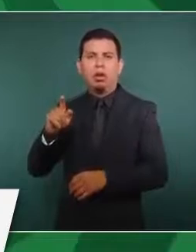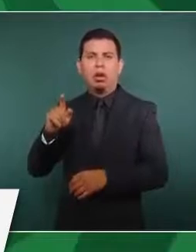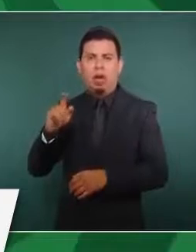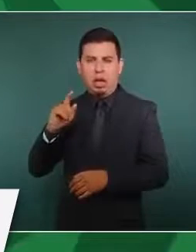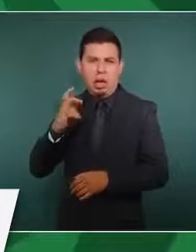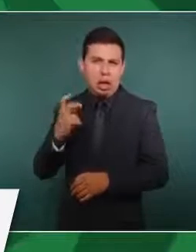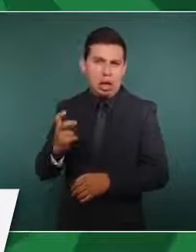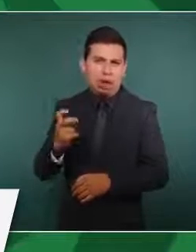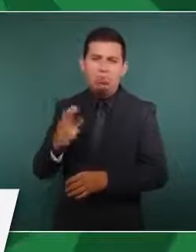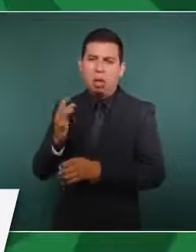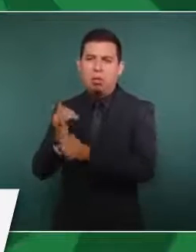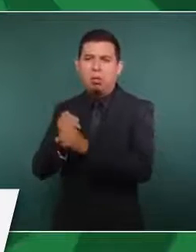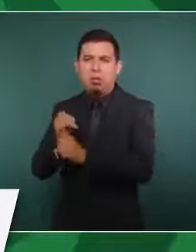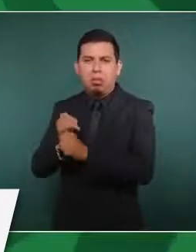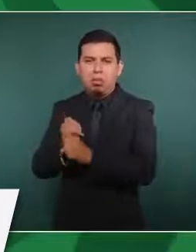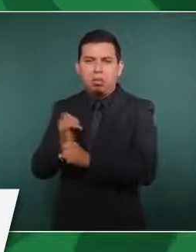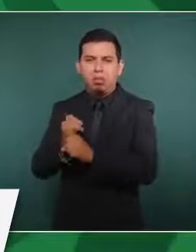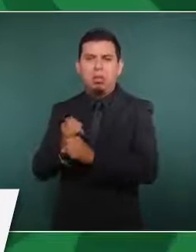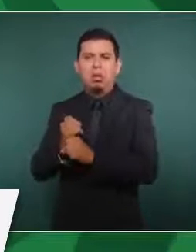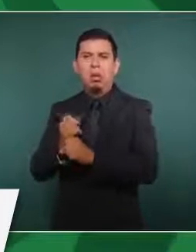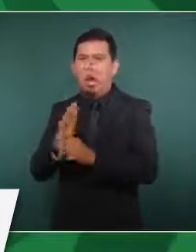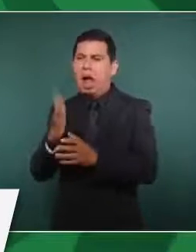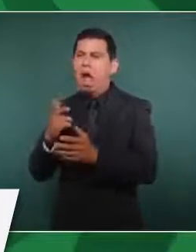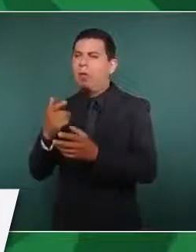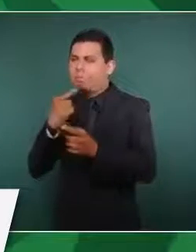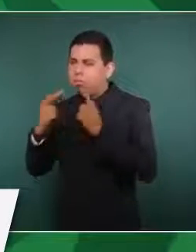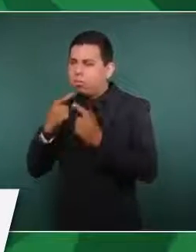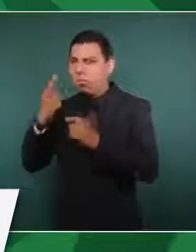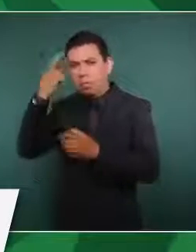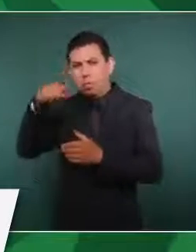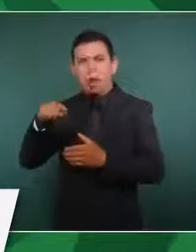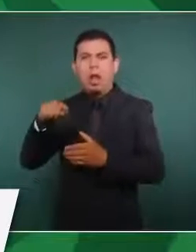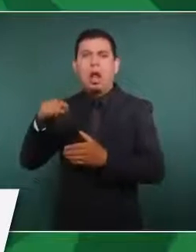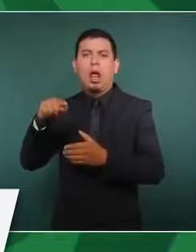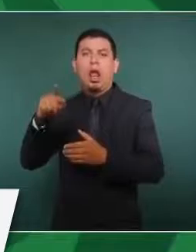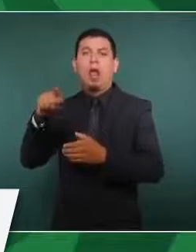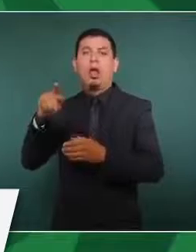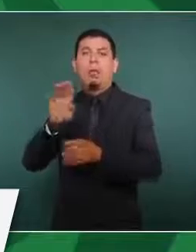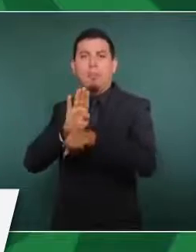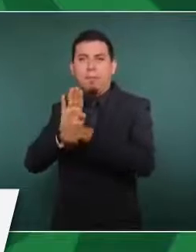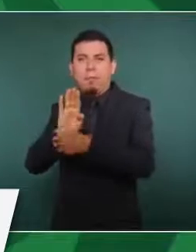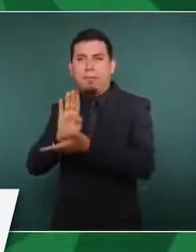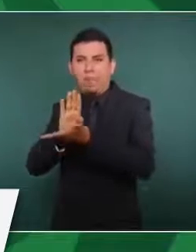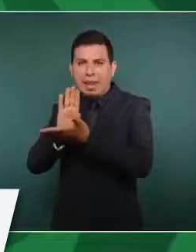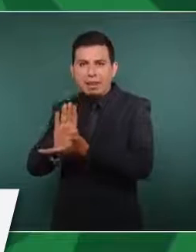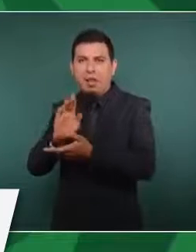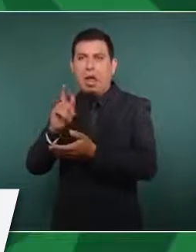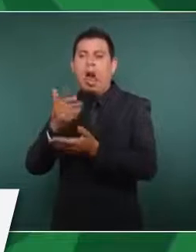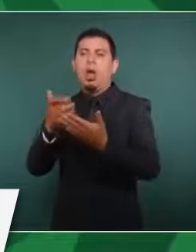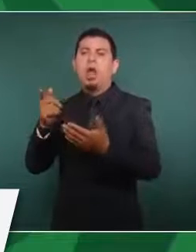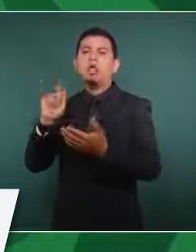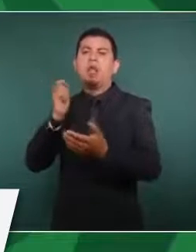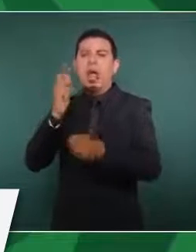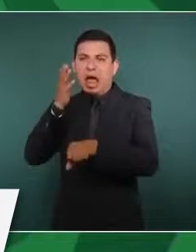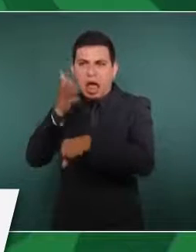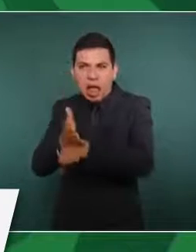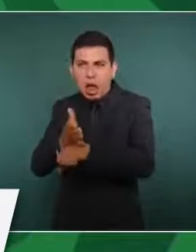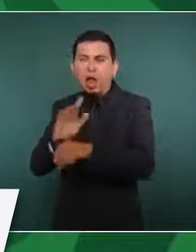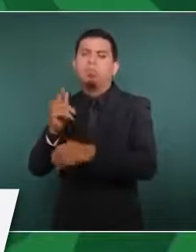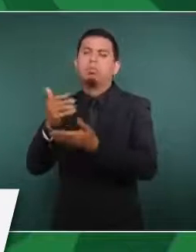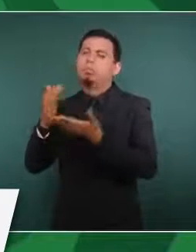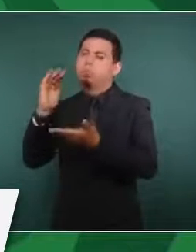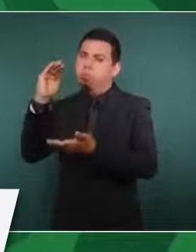para lograr reducir sus penas, se